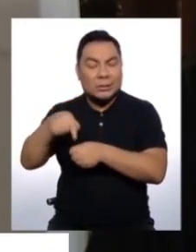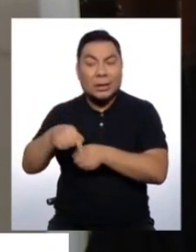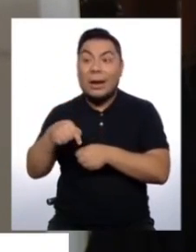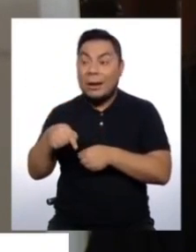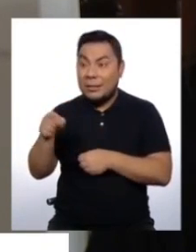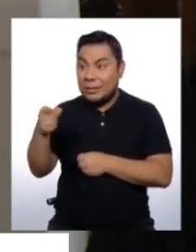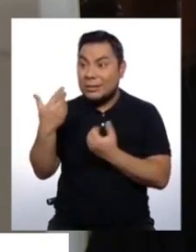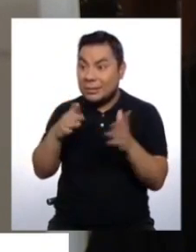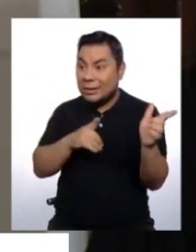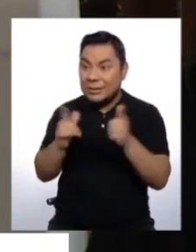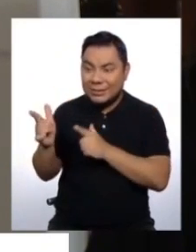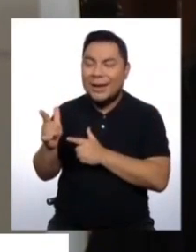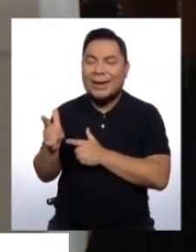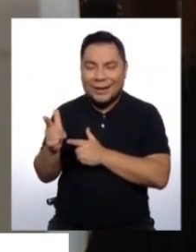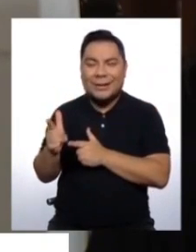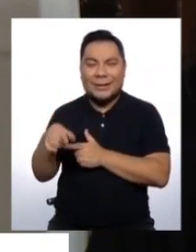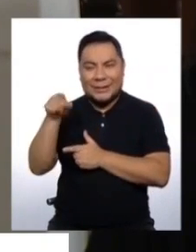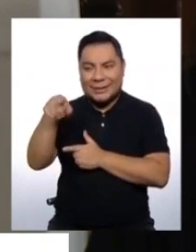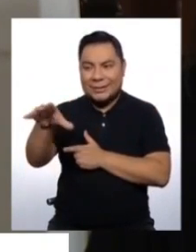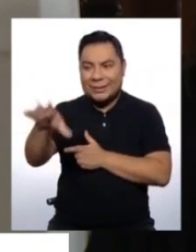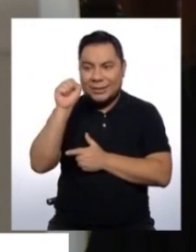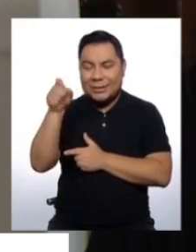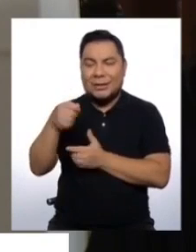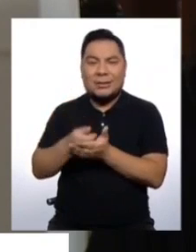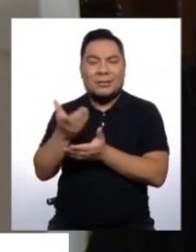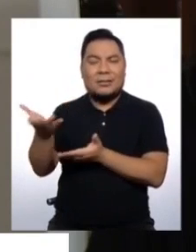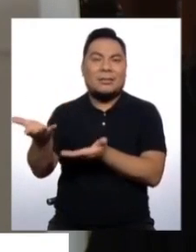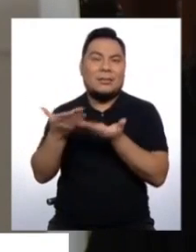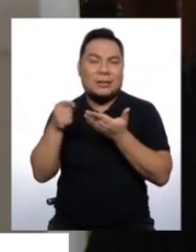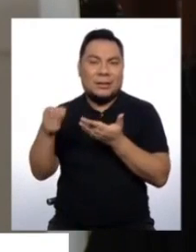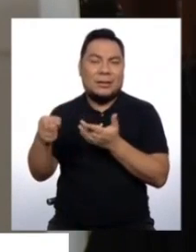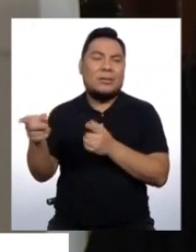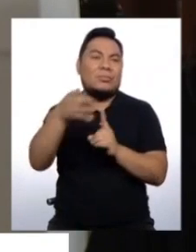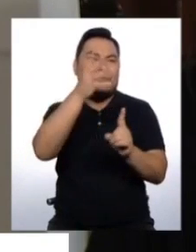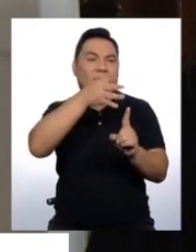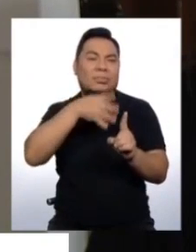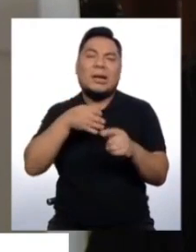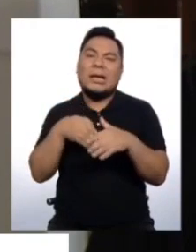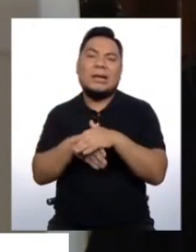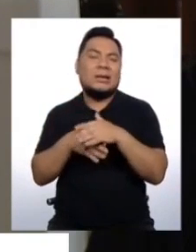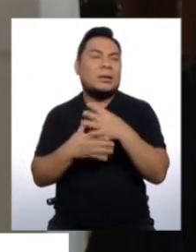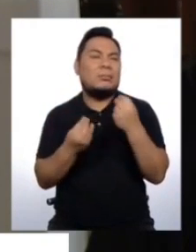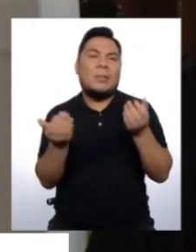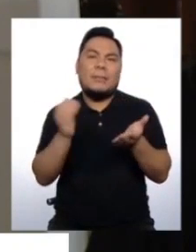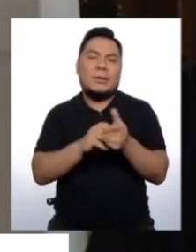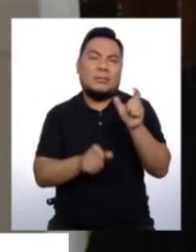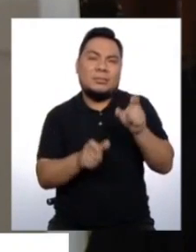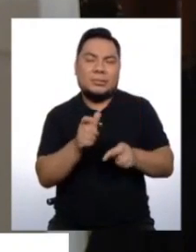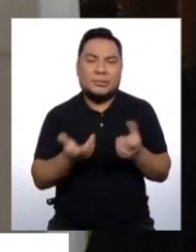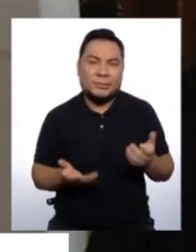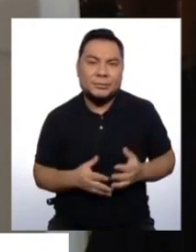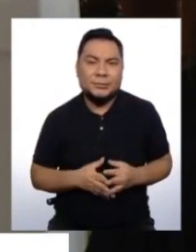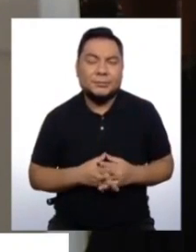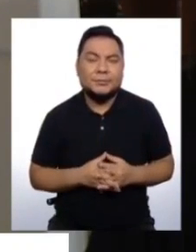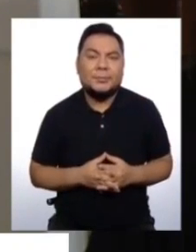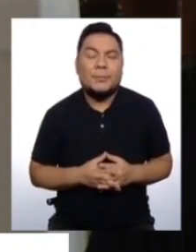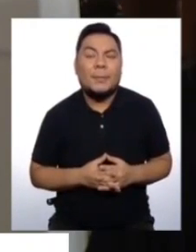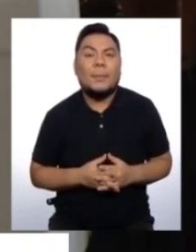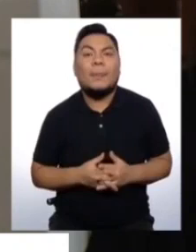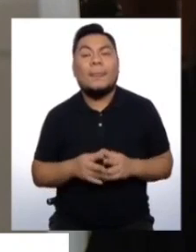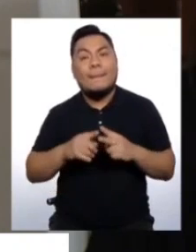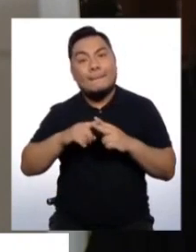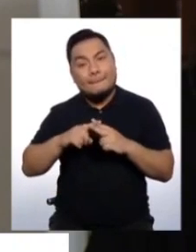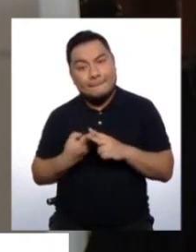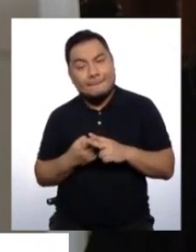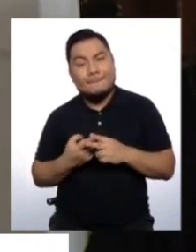nuestra estrategia para ampliar la prueba molecular y que sea esta de acceso a mayor cantidad de personas.